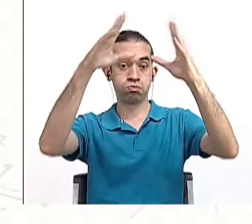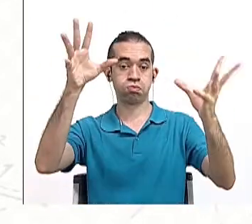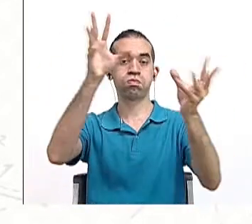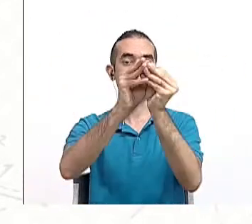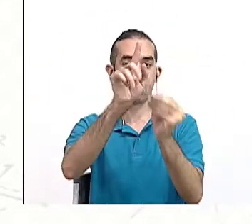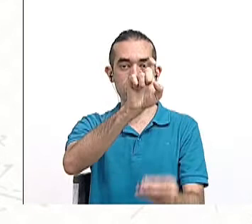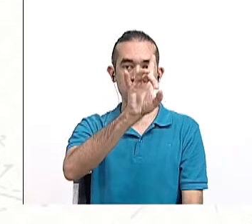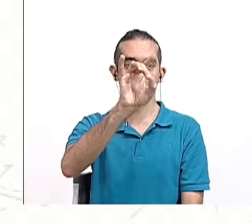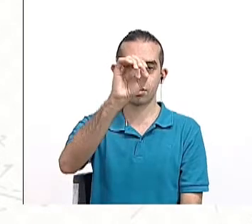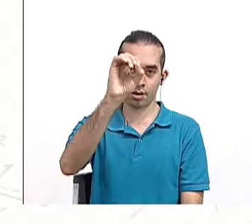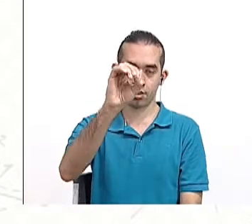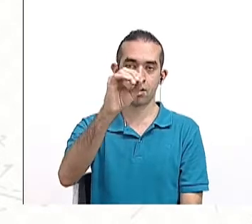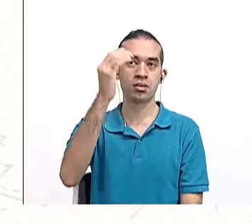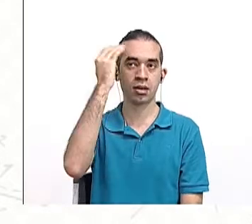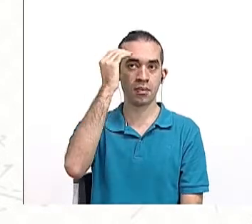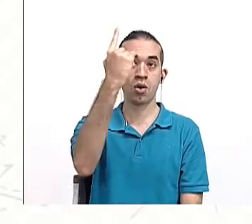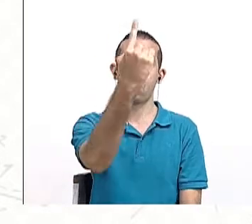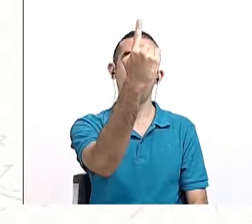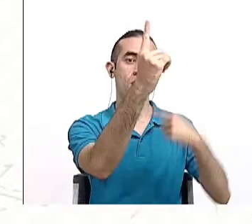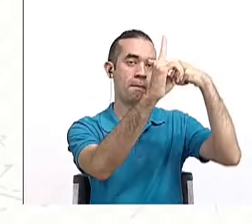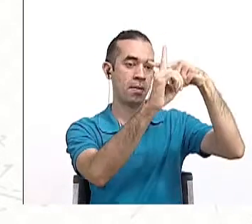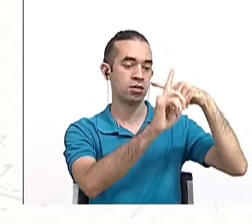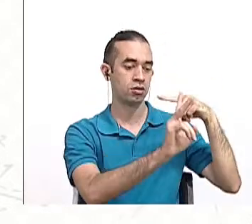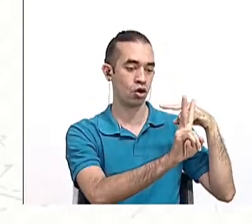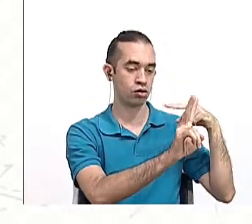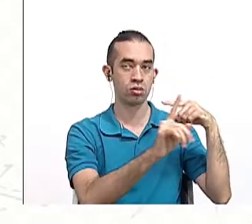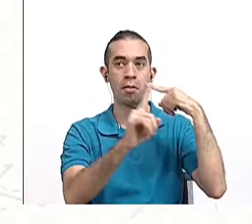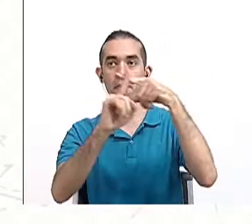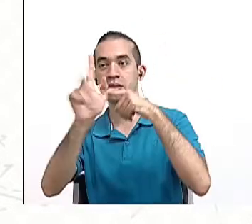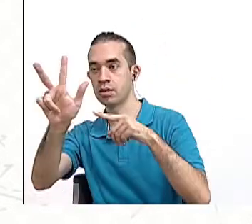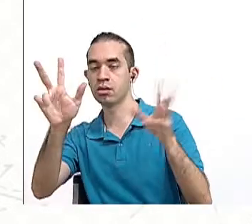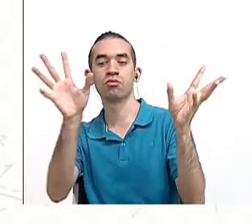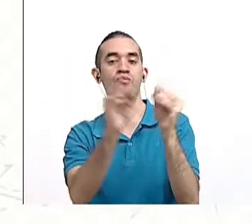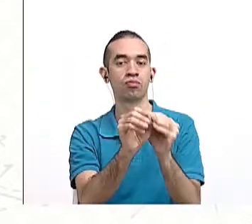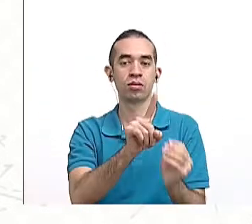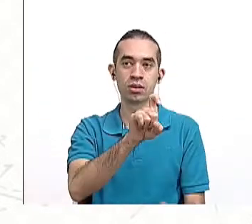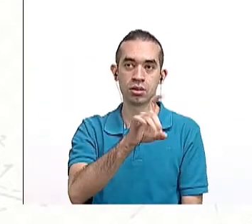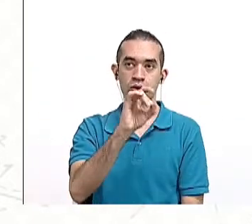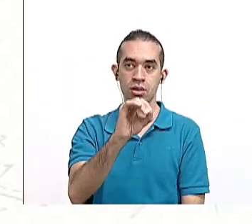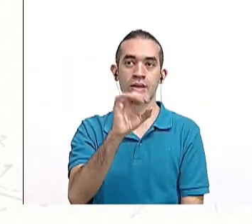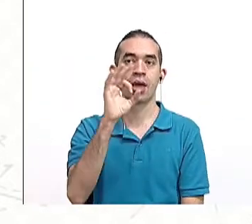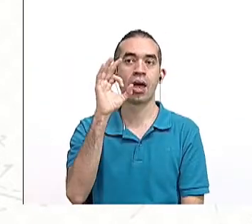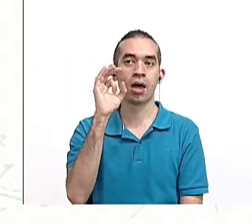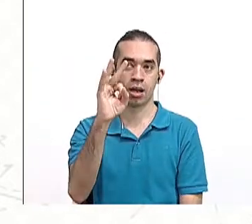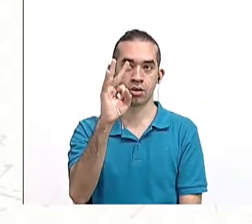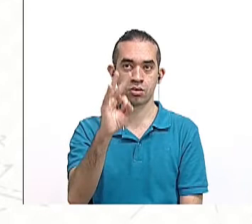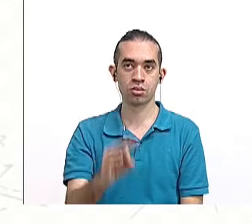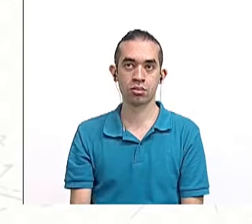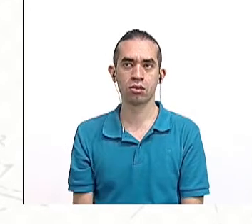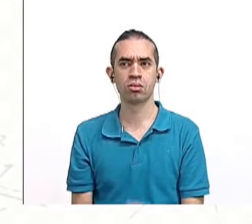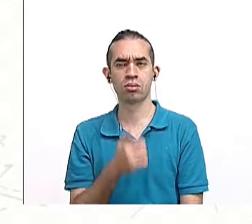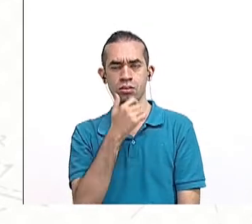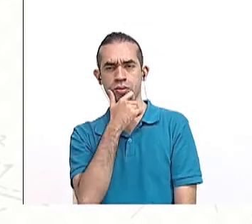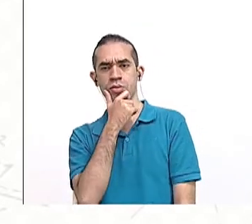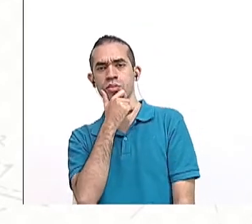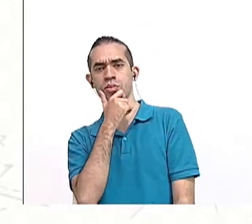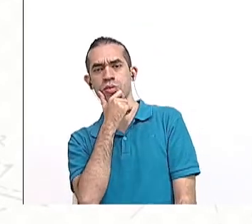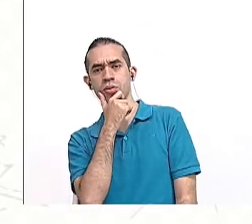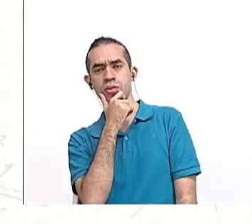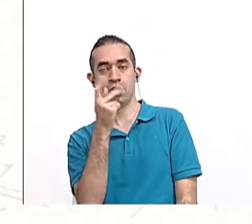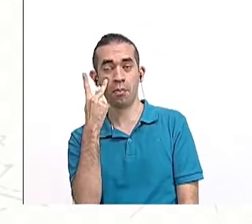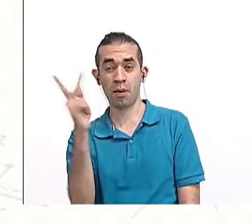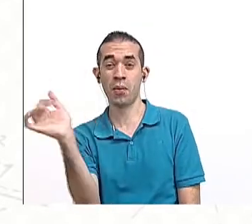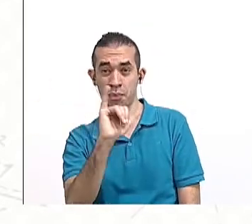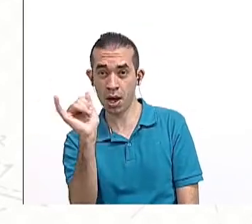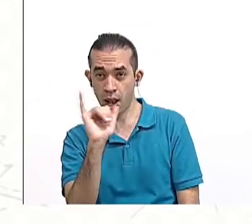que uno más dos más tres me da 180 grados y están viendo lo mismo